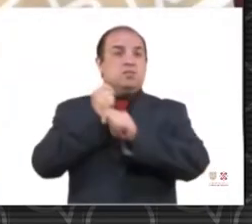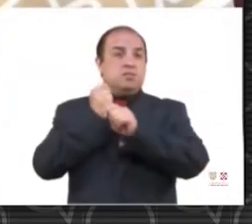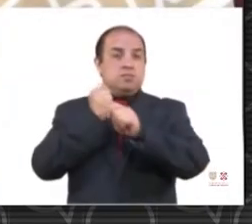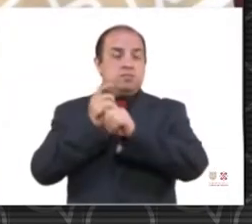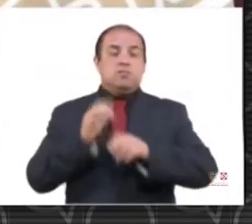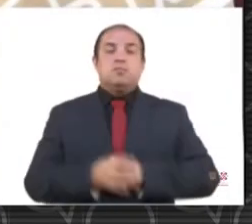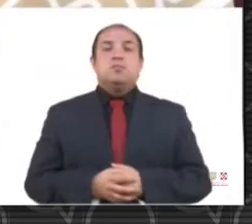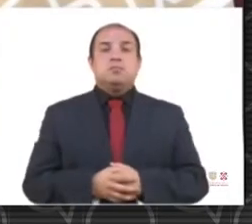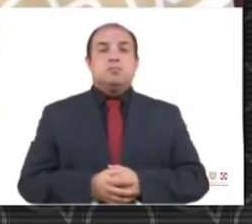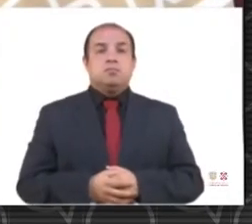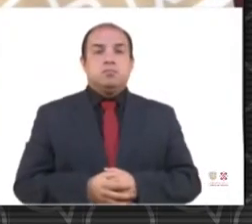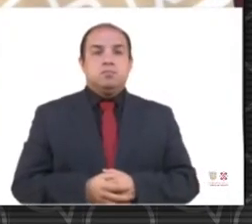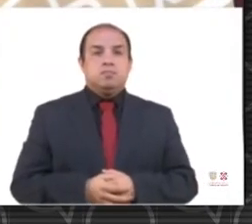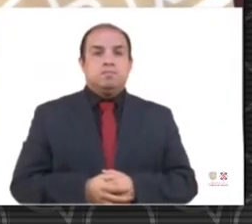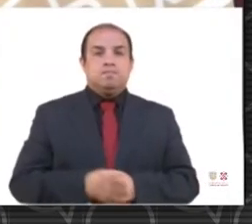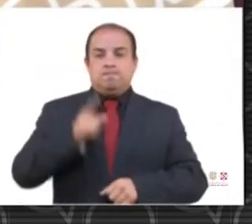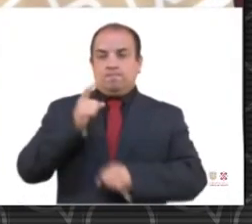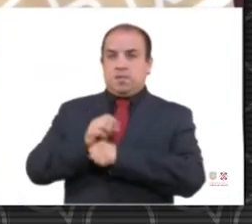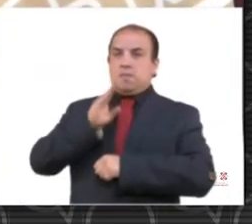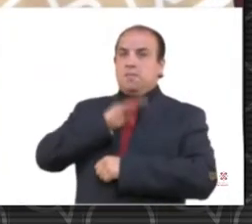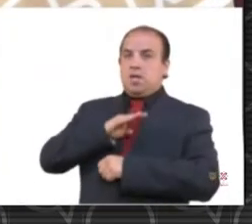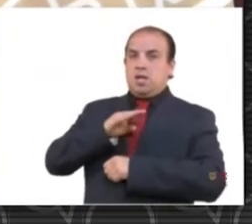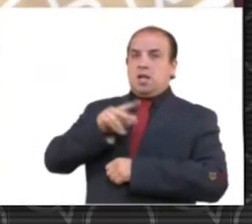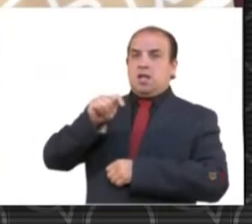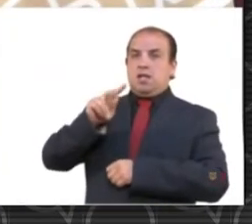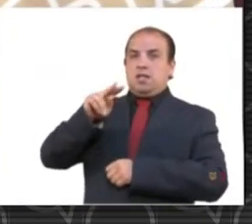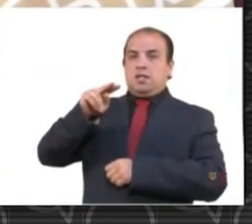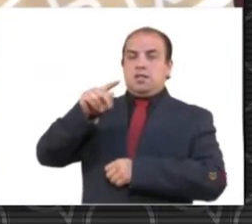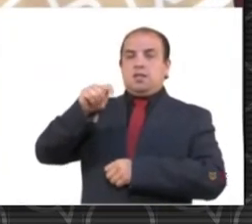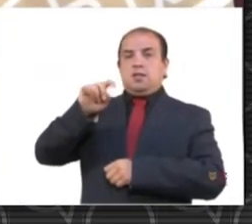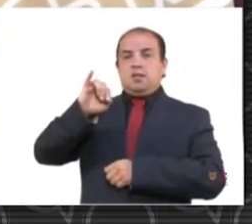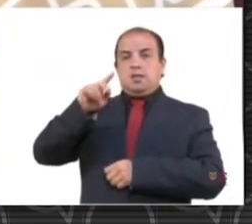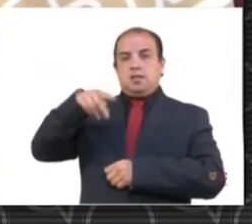Bueno, primero, pues mal por Ticketmaster, ¿no?